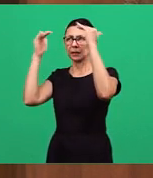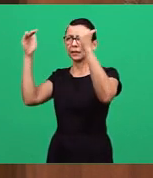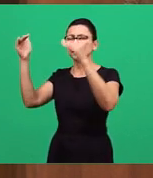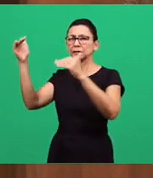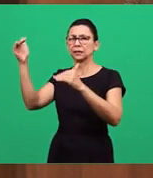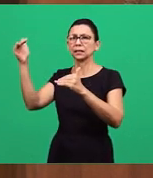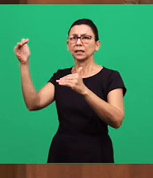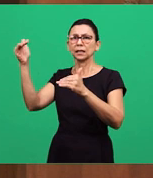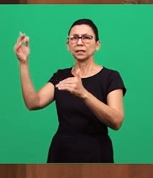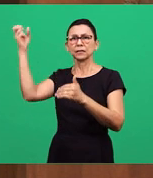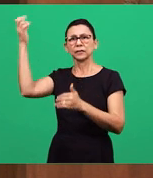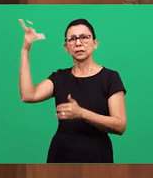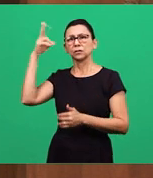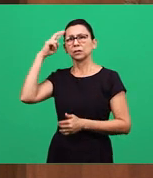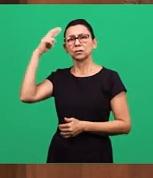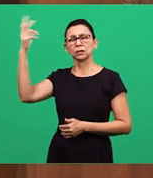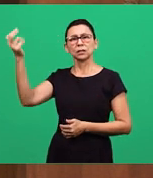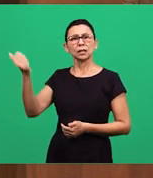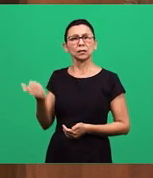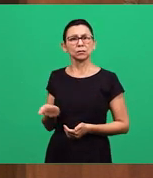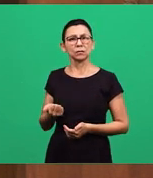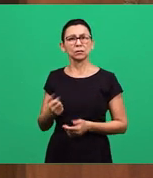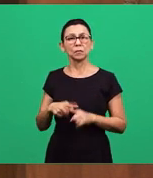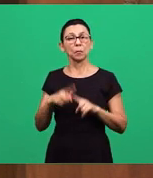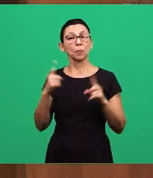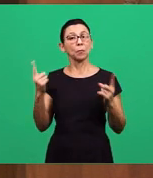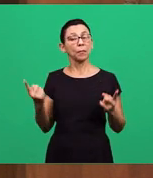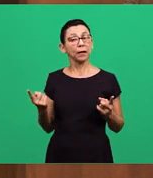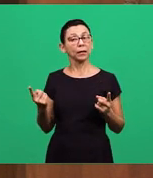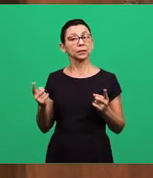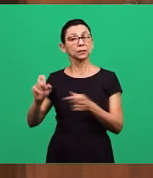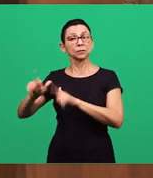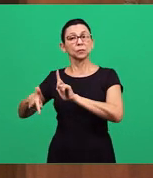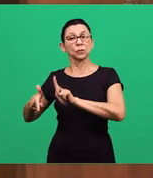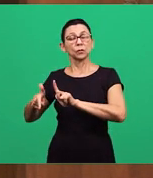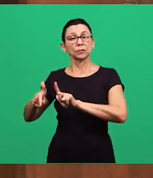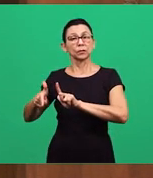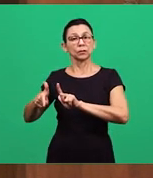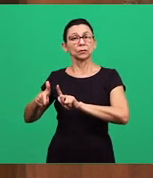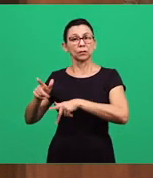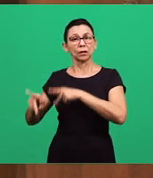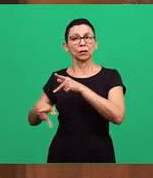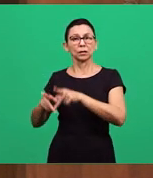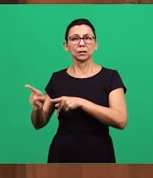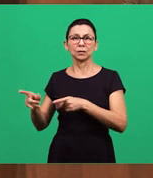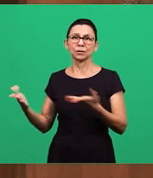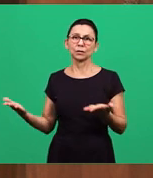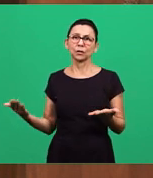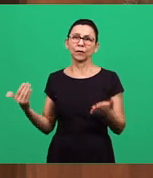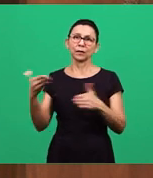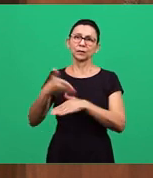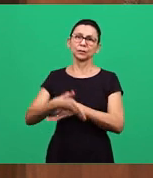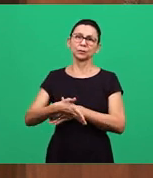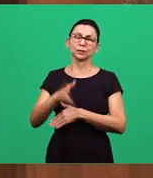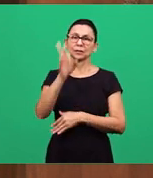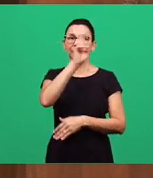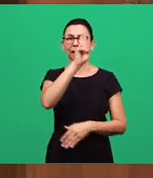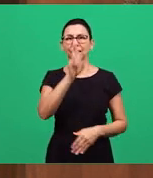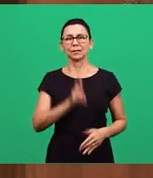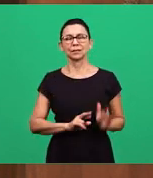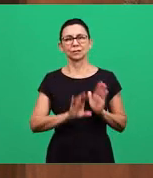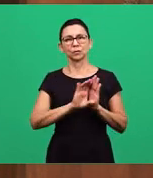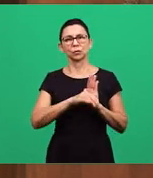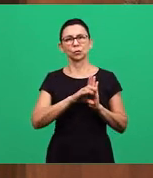de Dios, el recado de parte de Dios. Mas si Israel estaba ahora escuchando lo racional,